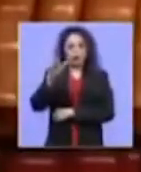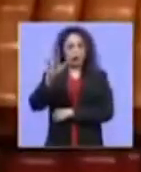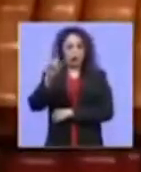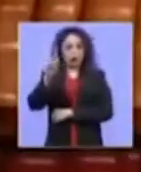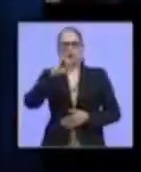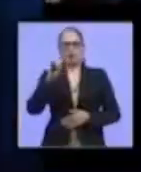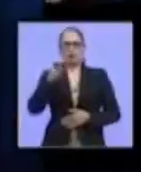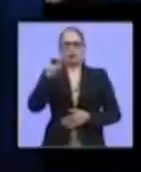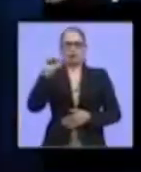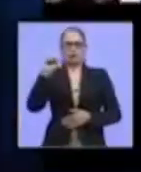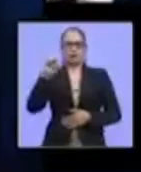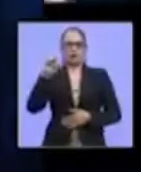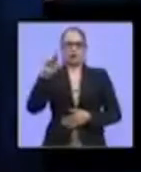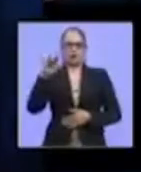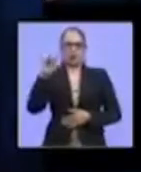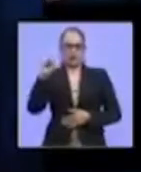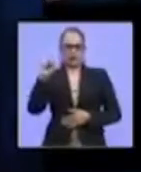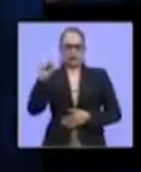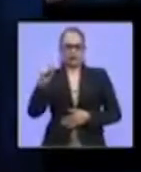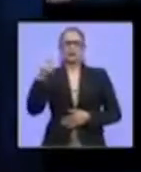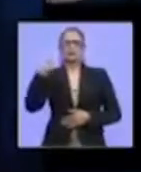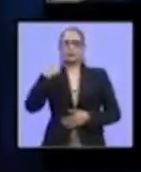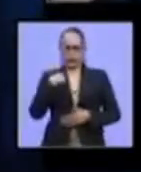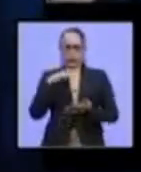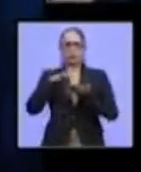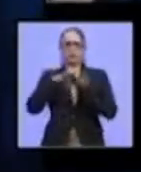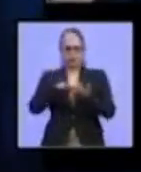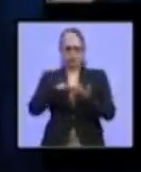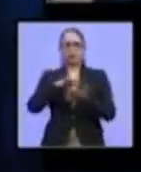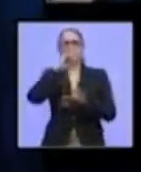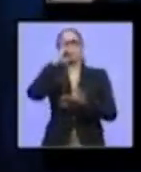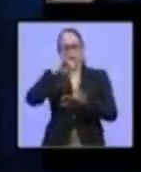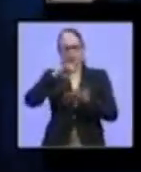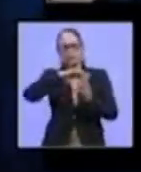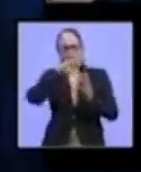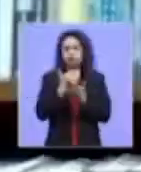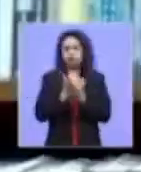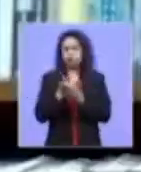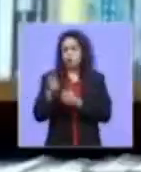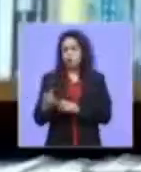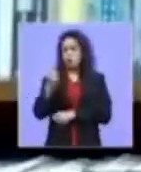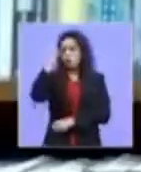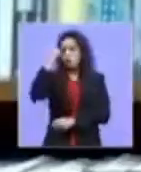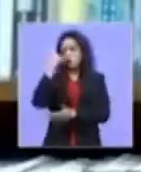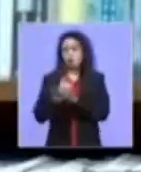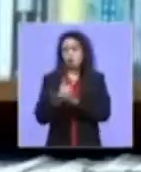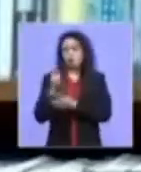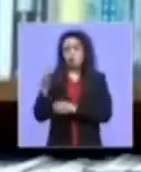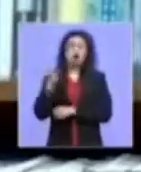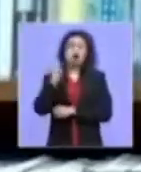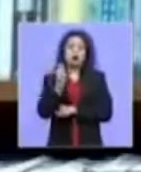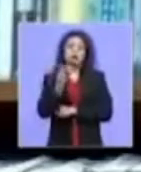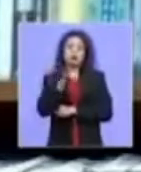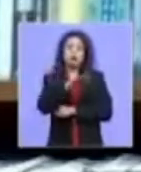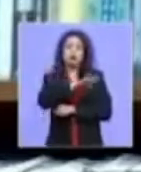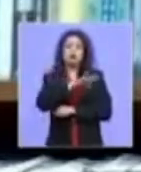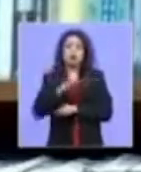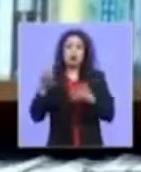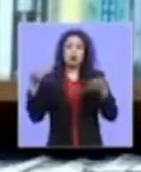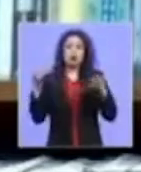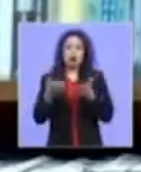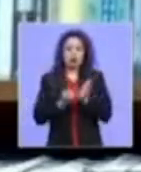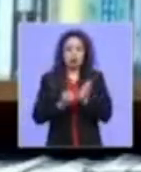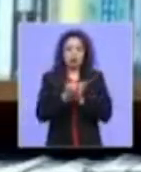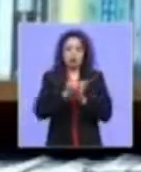al Congreso de la Unión y a los locales a regular la paridad en gubernaturas antes del inicio del próximo proceso